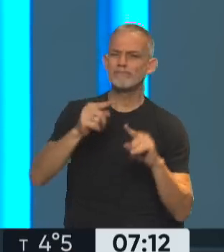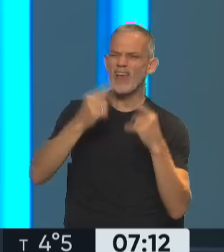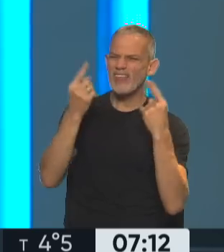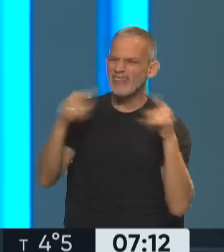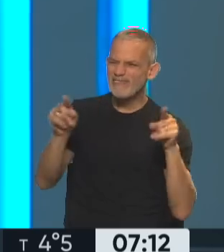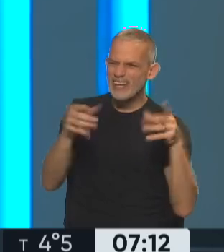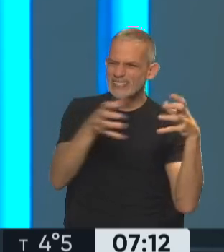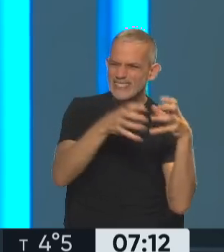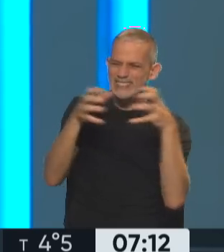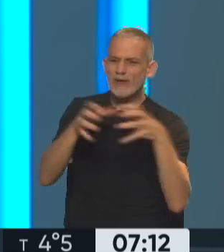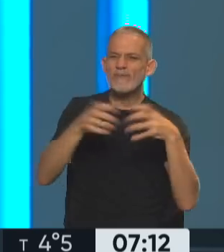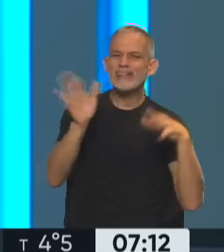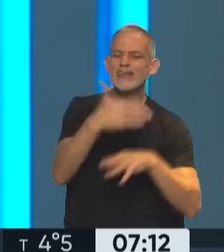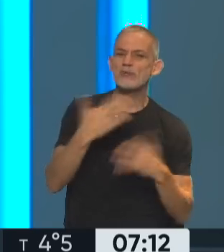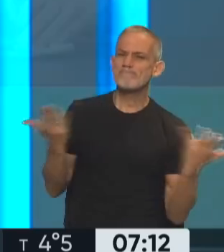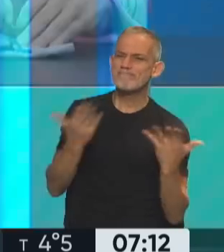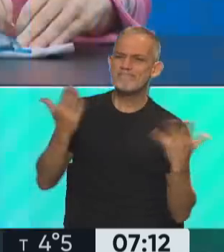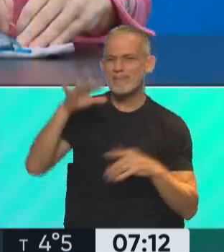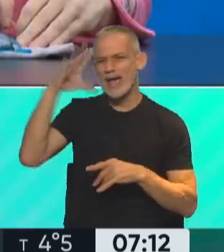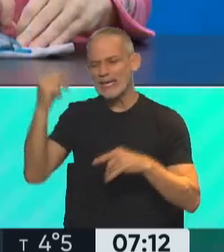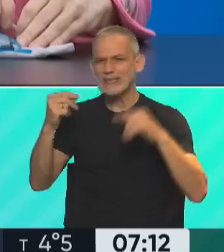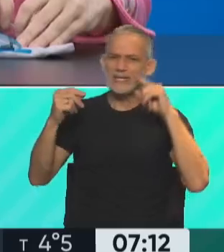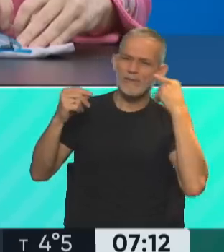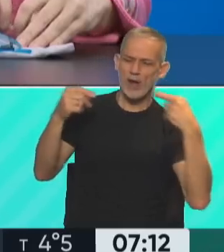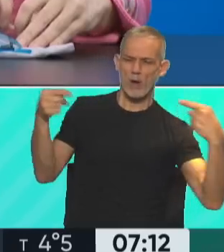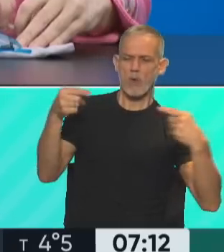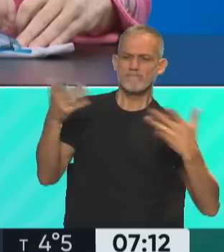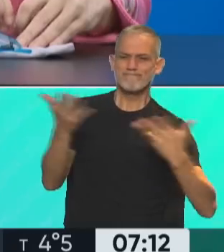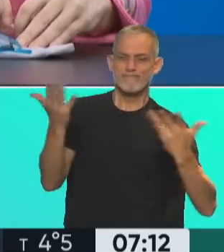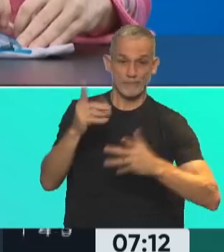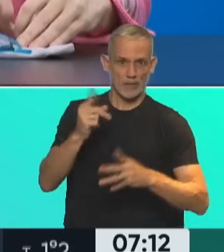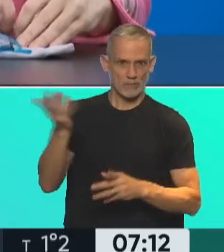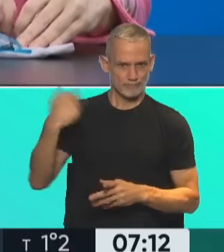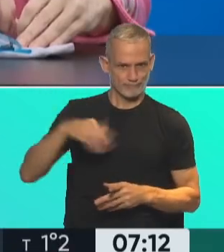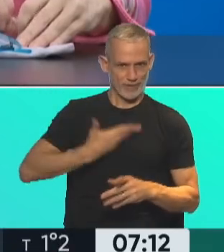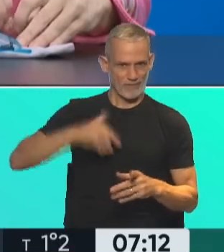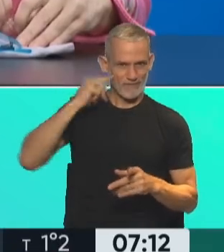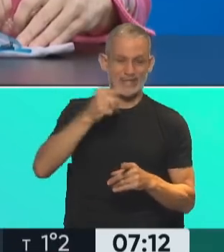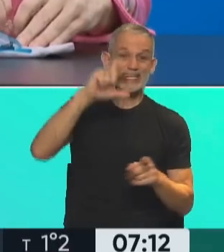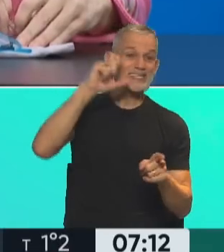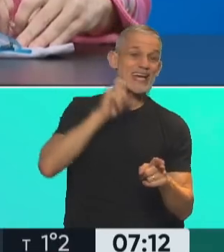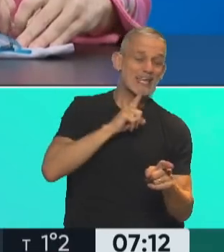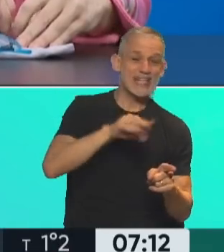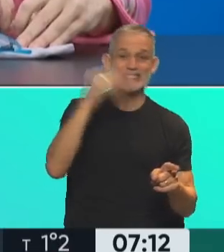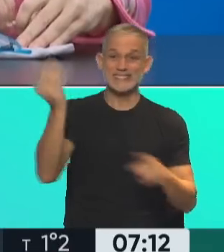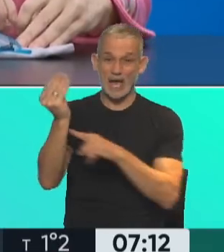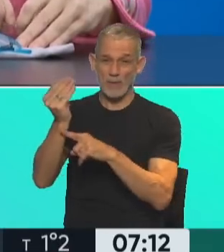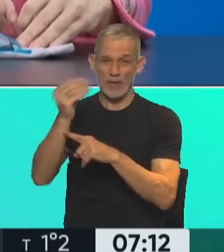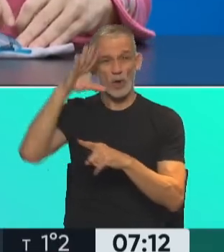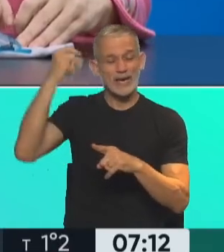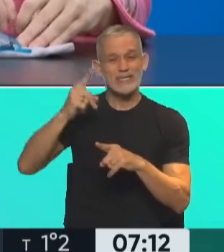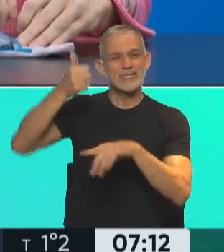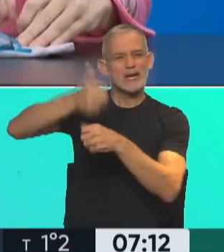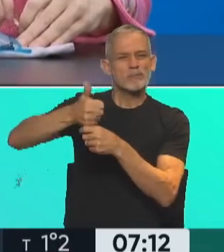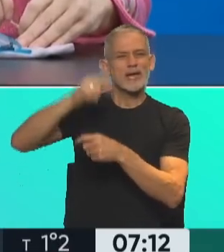dentro del Frente de Todos, que terminan finalmente con estos actos del viernes Alberto Fernández en la CGT, el sábado Cristina Fernández en